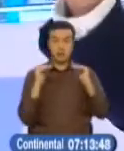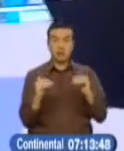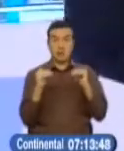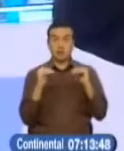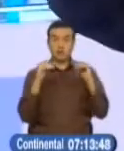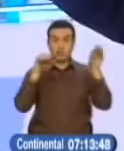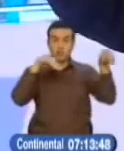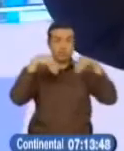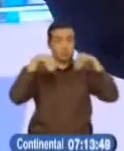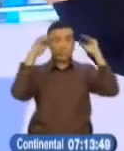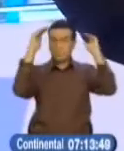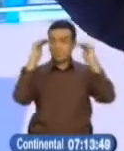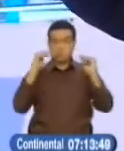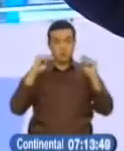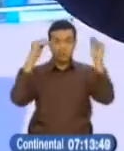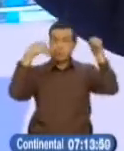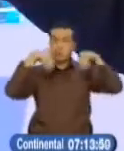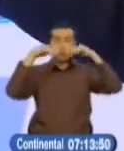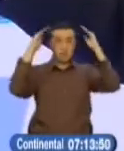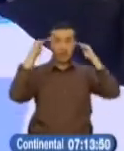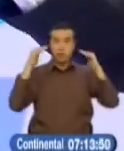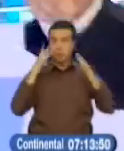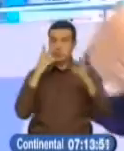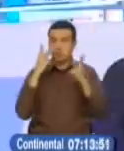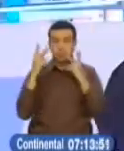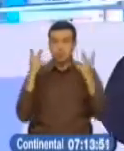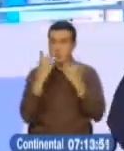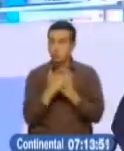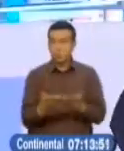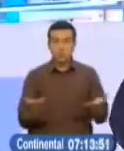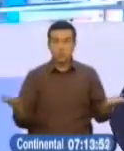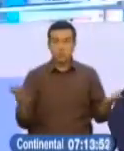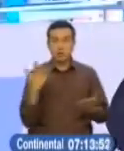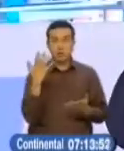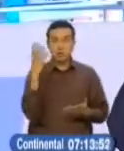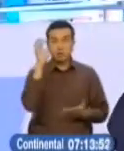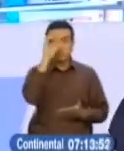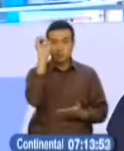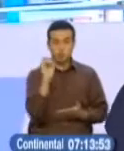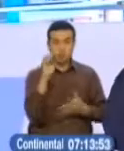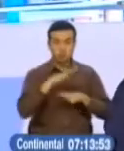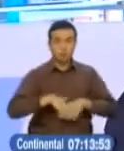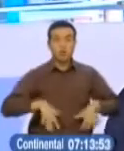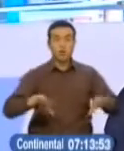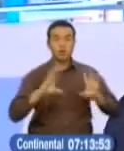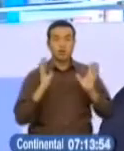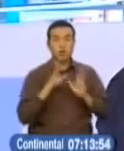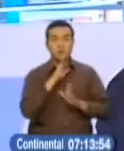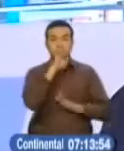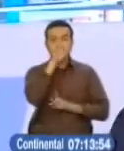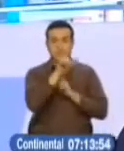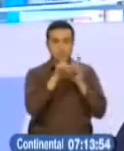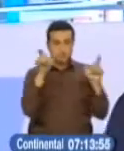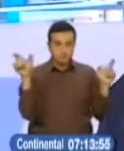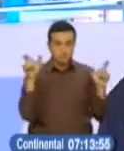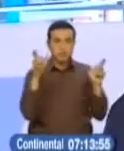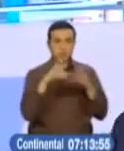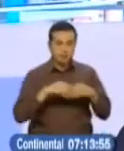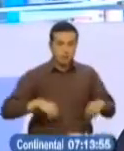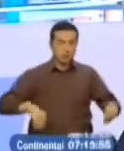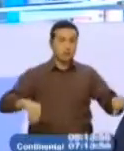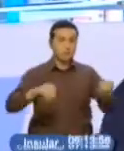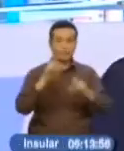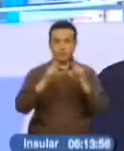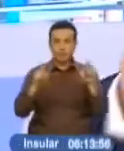del supermercado, en todas las góndolas del supermercado, en todo el recorrido del supermercado, el 15% del espacio esté destinado a productos de la tierra, productos de